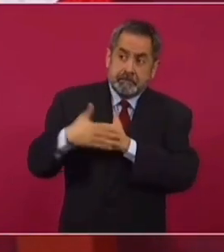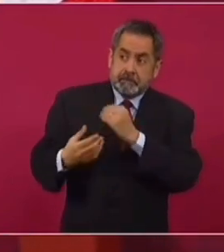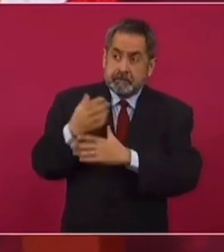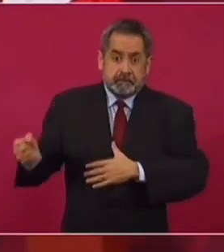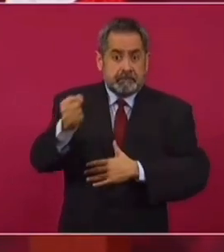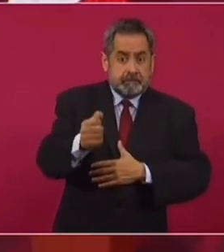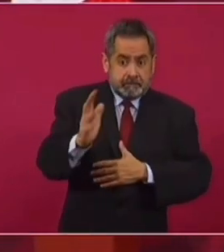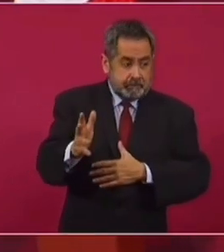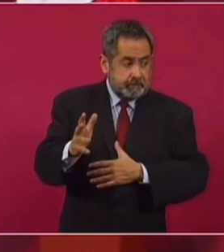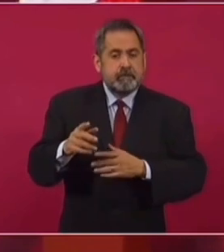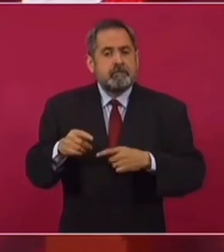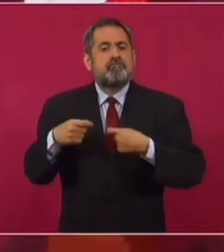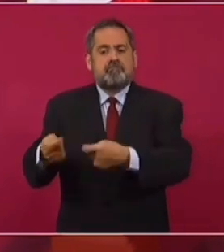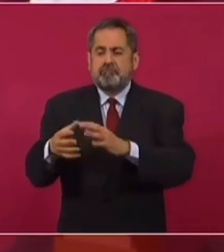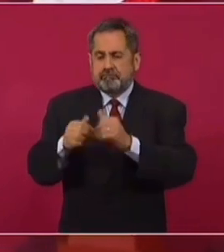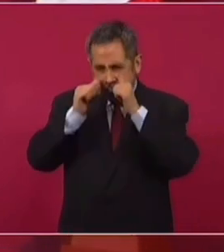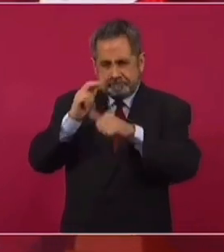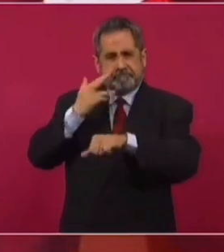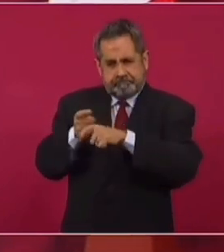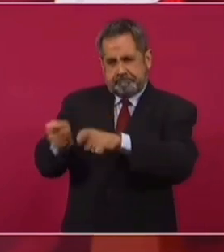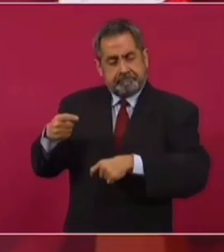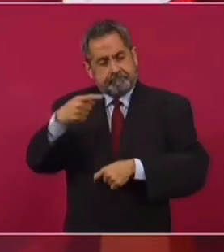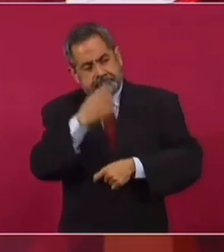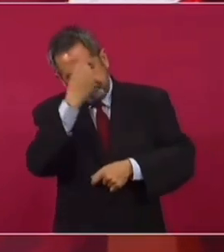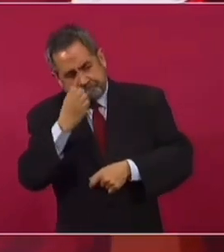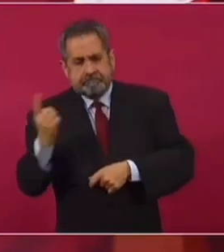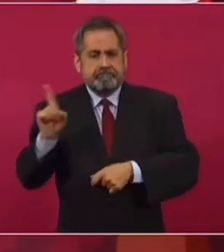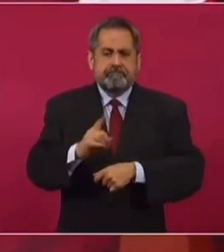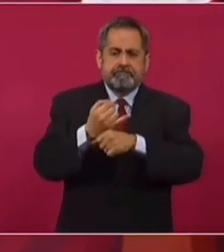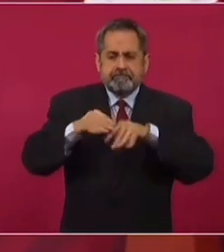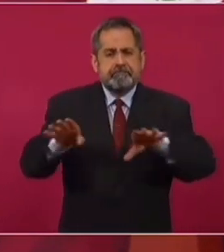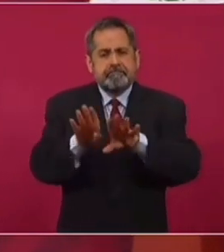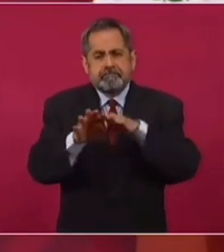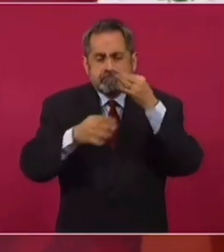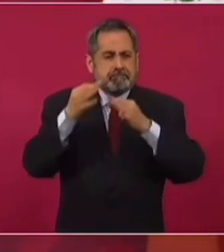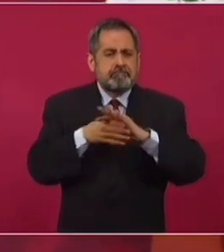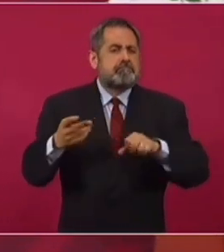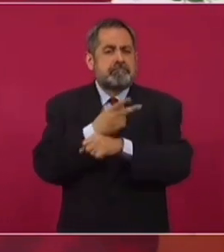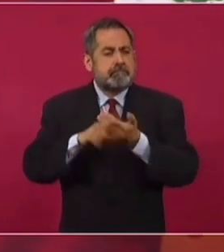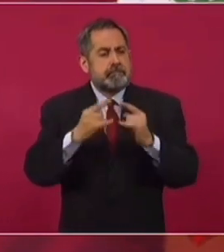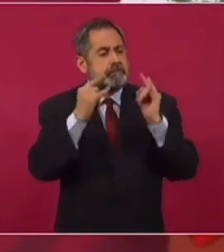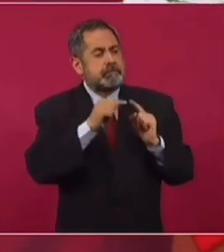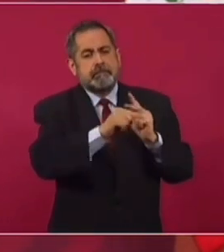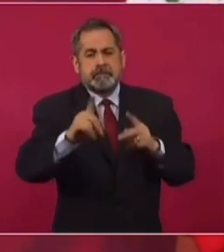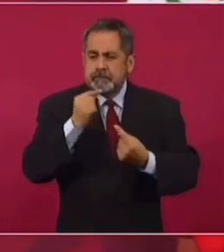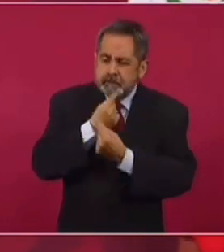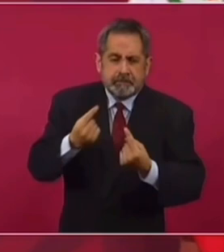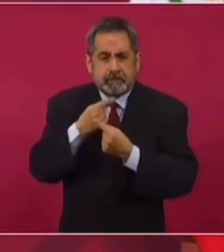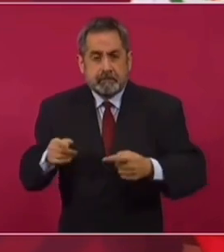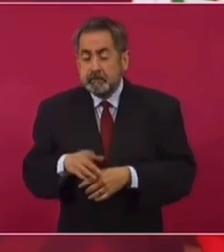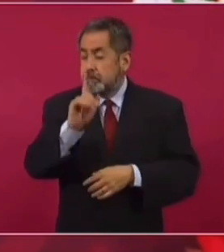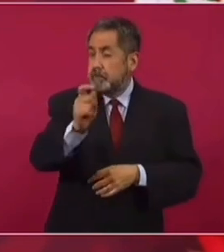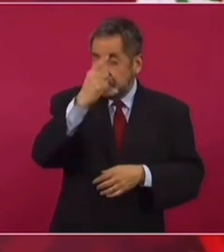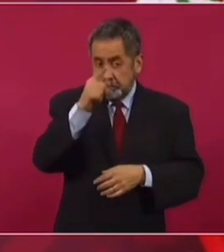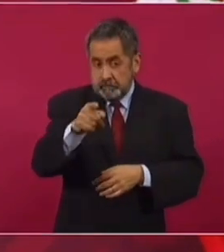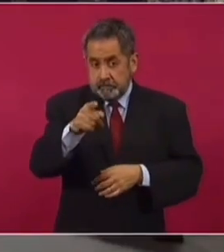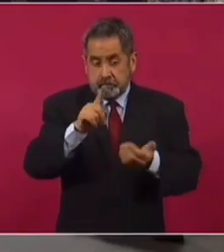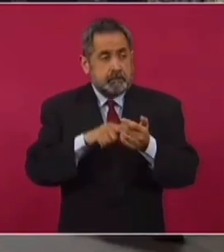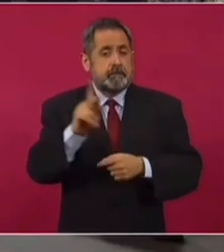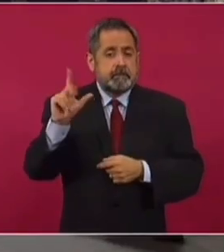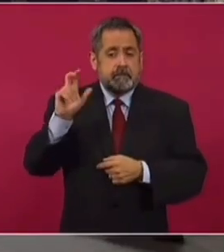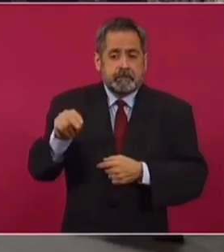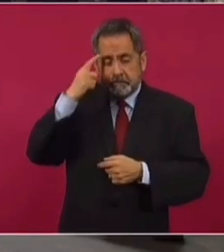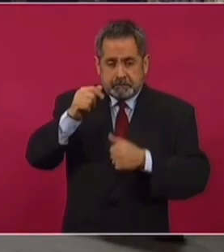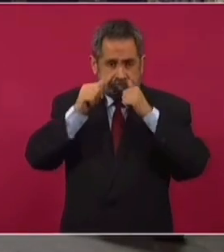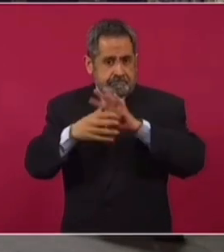y que esta sea su primera tarea informar cómo está y albergues de niñas niños tenemos pendiente luego del plan